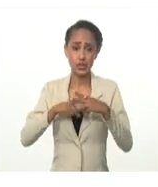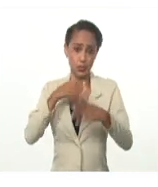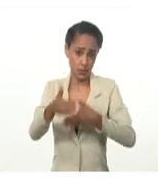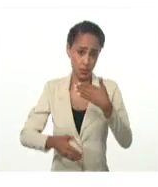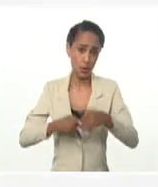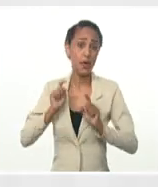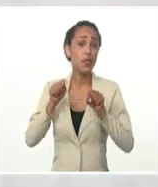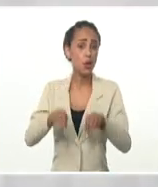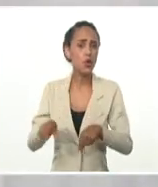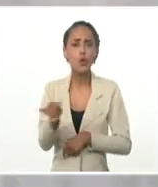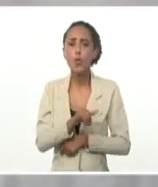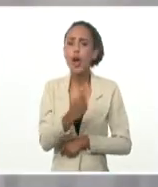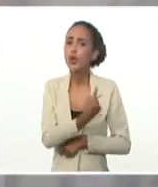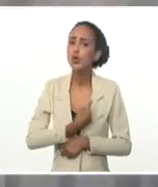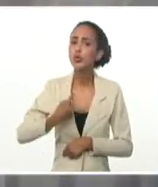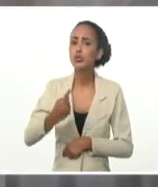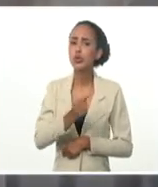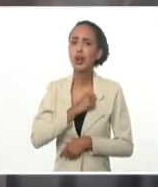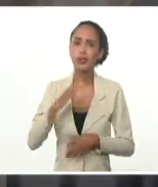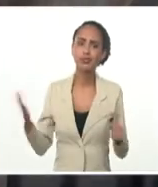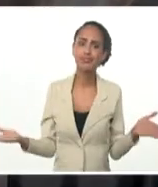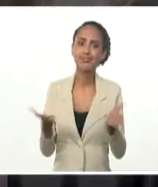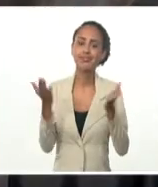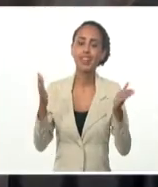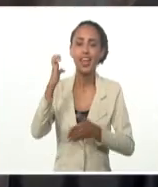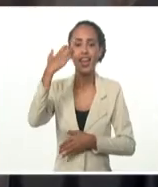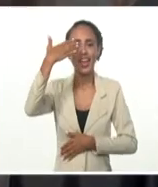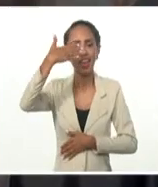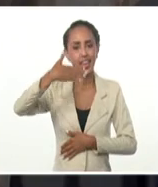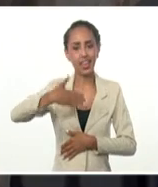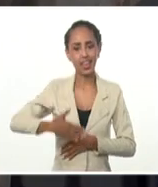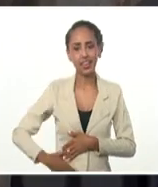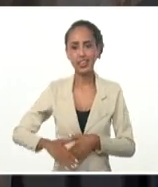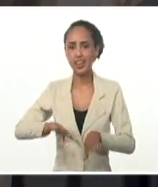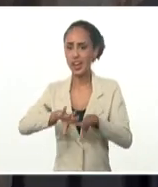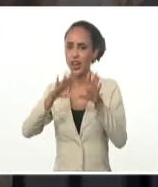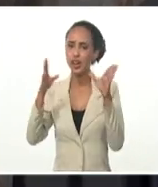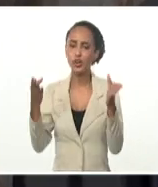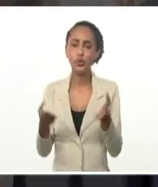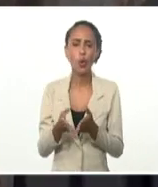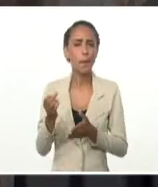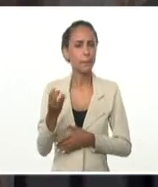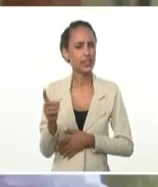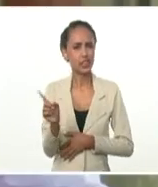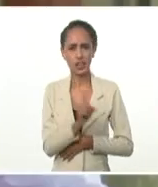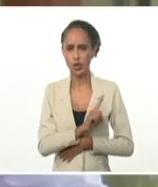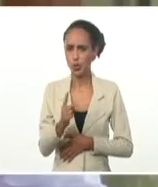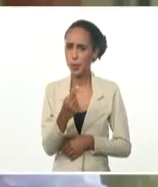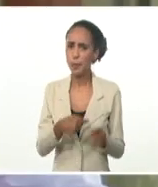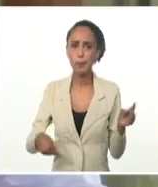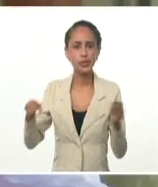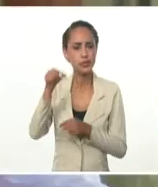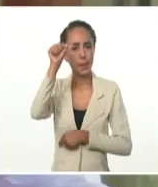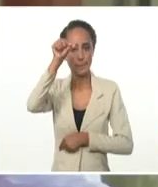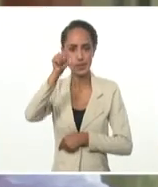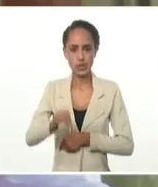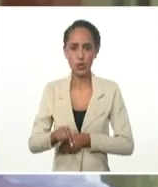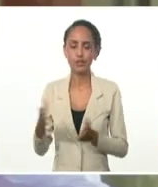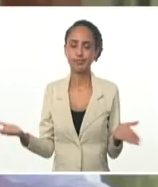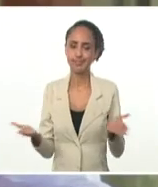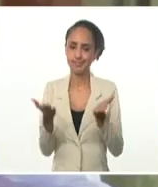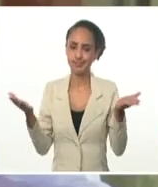para reconstruir y solventar éticamente, lejos de la falacia y la mentira, la palabra del hombre. Lo importante es